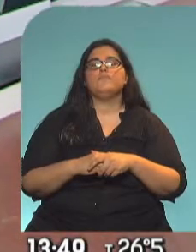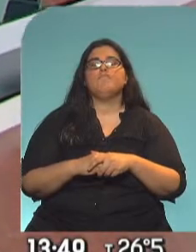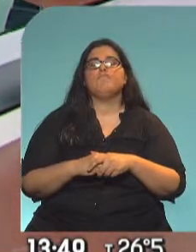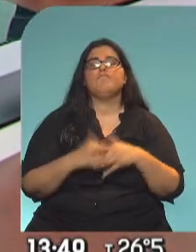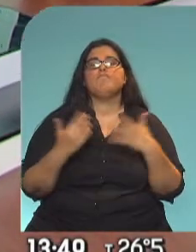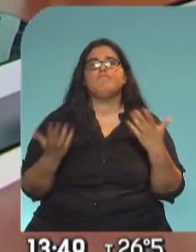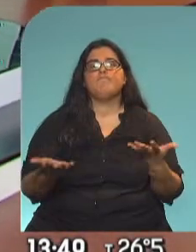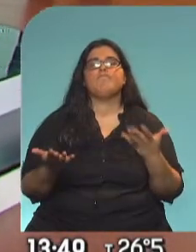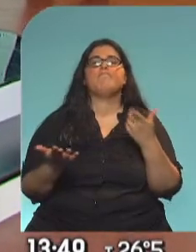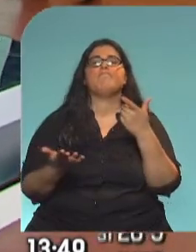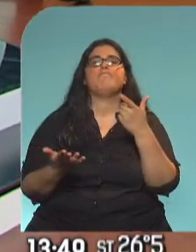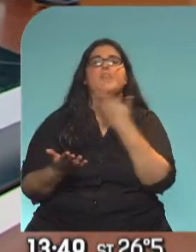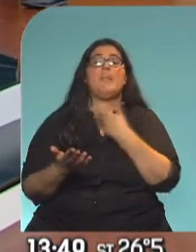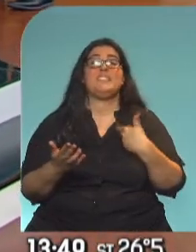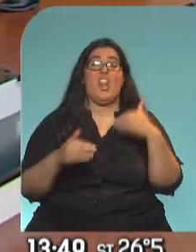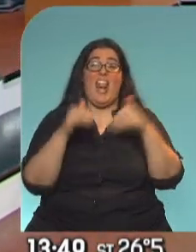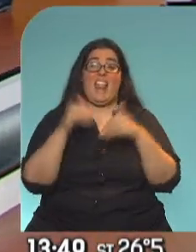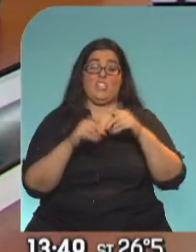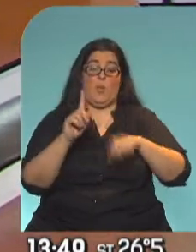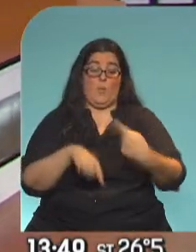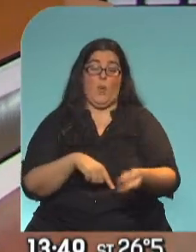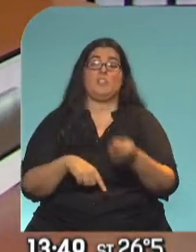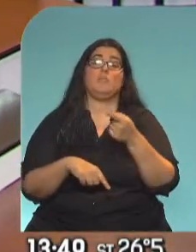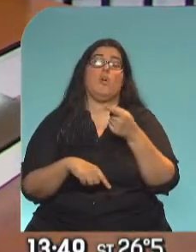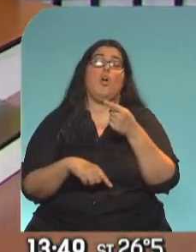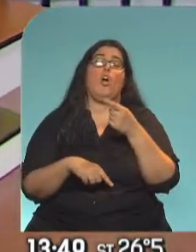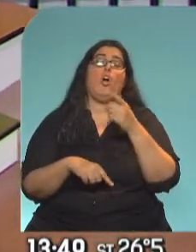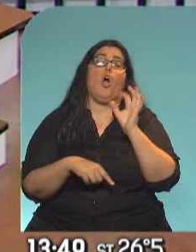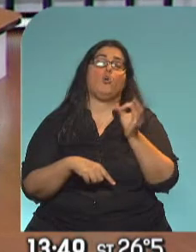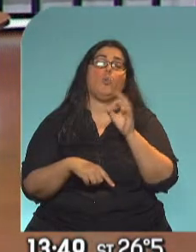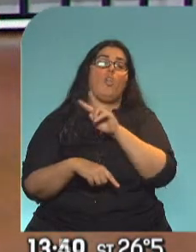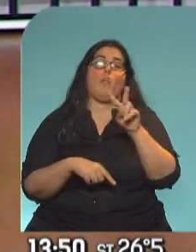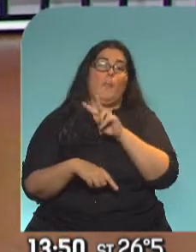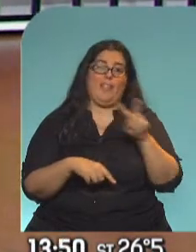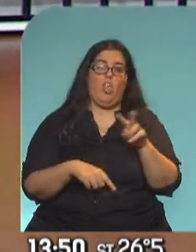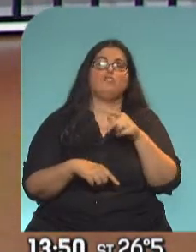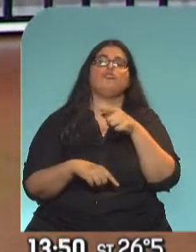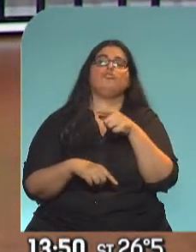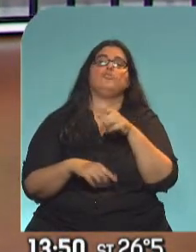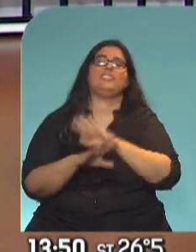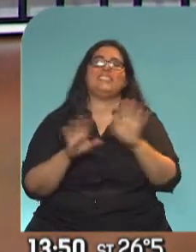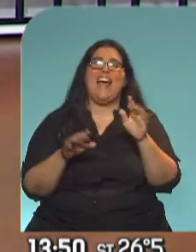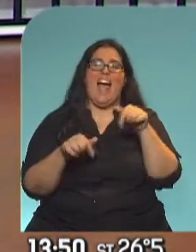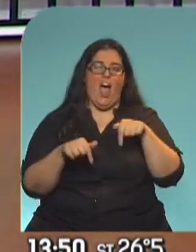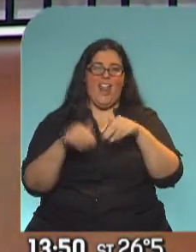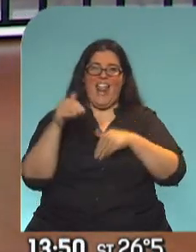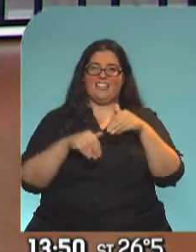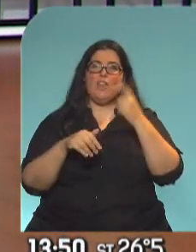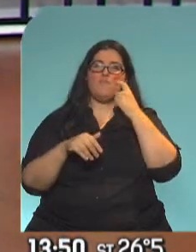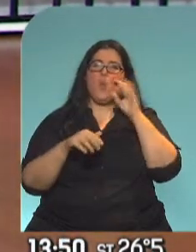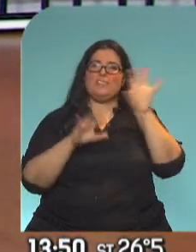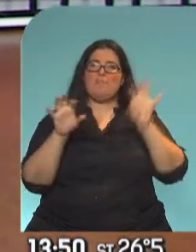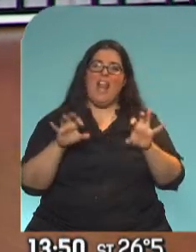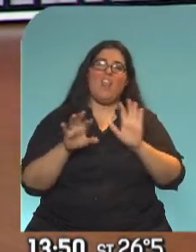Las elecciones presidenciales van a ser en octubre del 2022, pero ya al día siguiente de estas elecciones municipales ya se empezaban a hablar